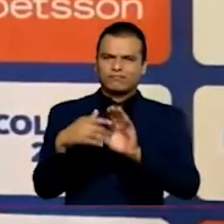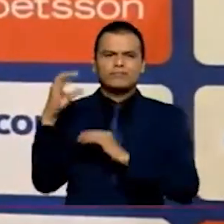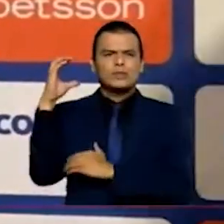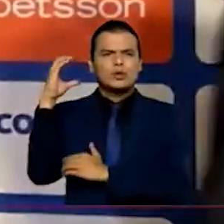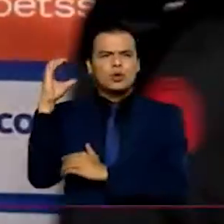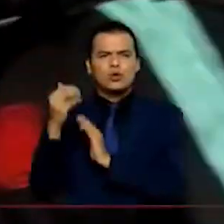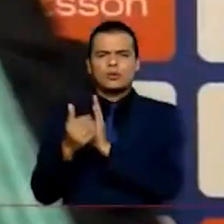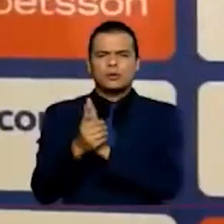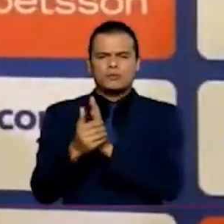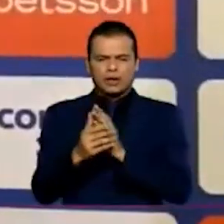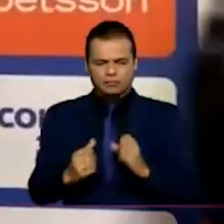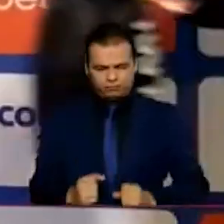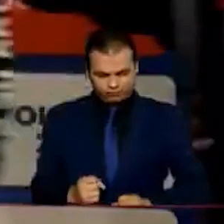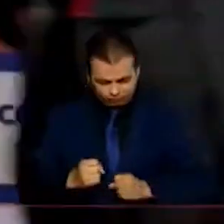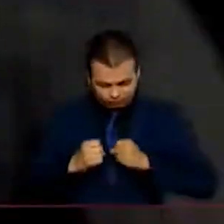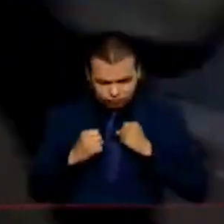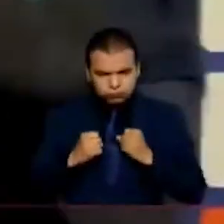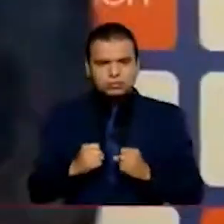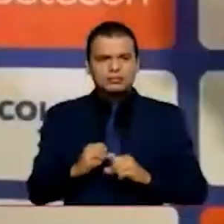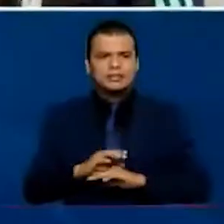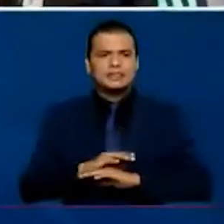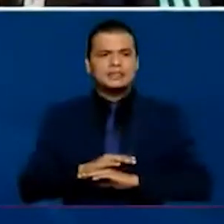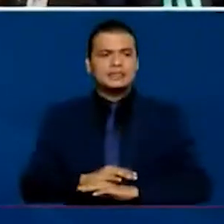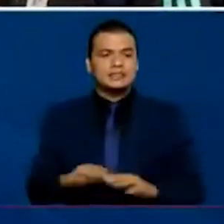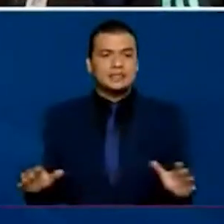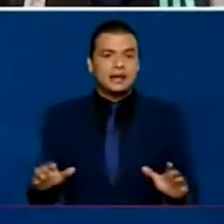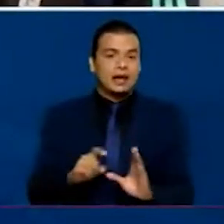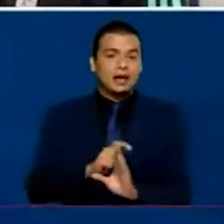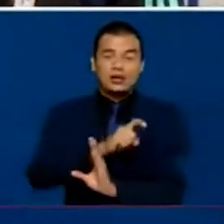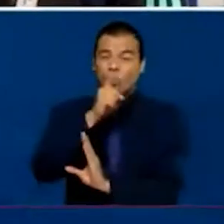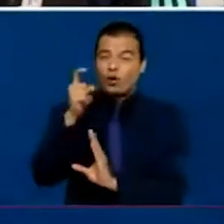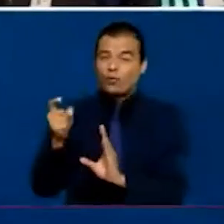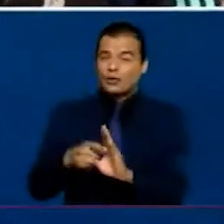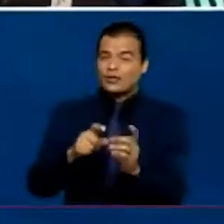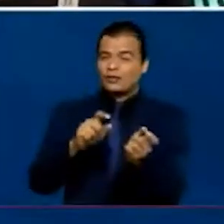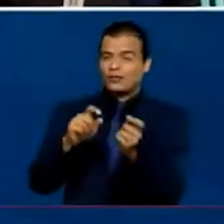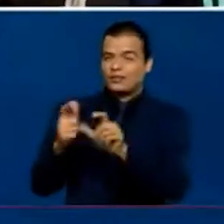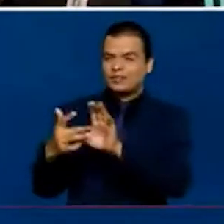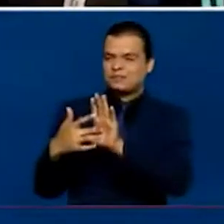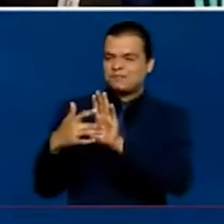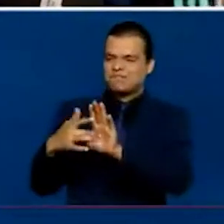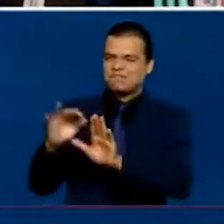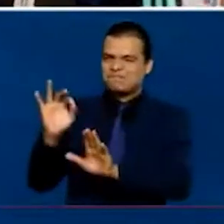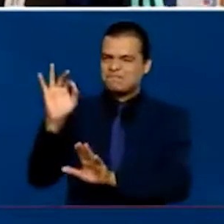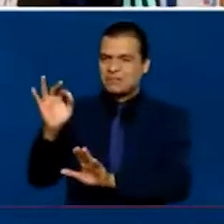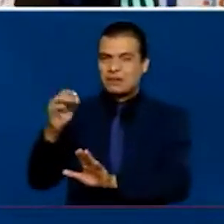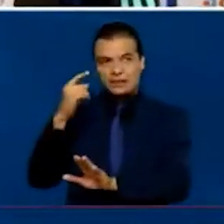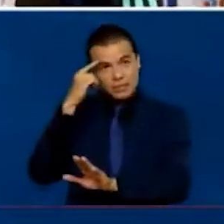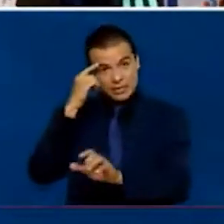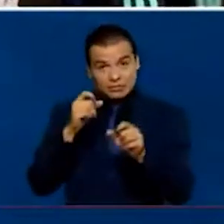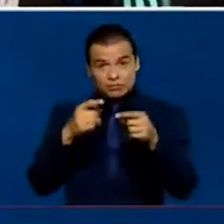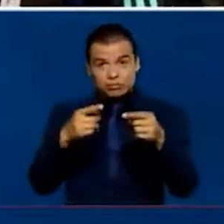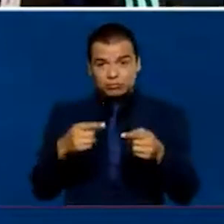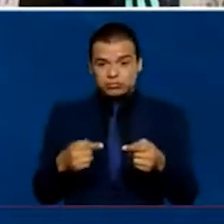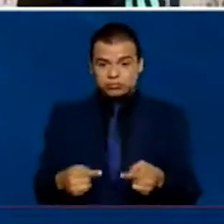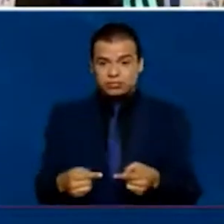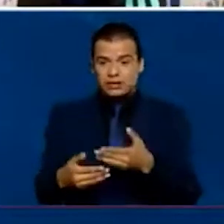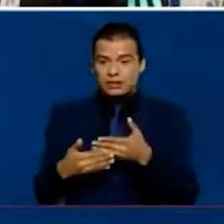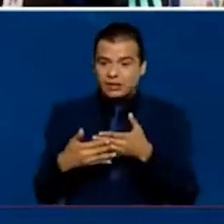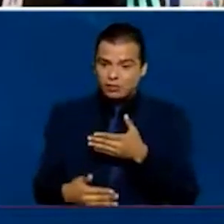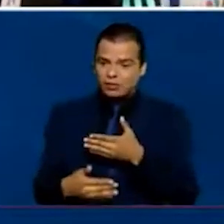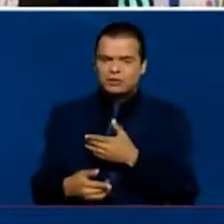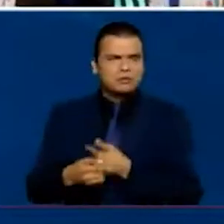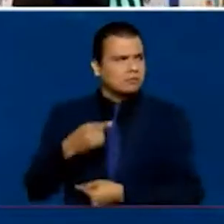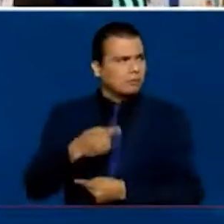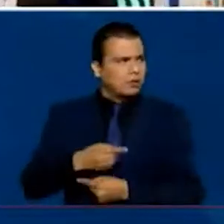talento que tiene. Debemos cerrar con broche de oro, debemos tener la mentalidad de ganar cada partido. Y bueno, yo creo